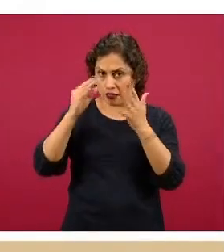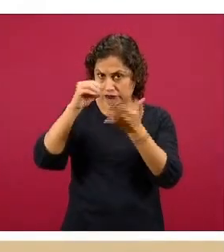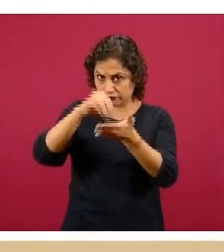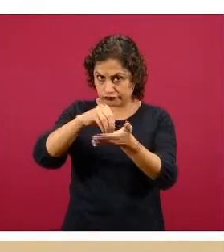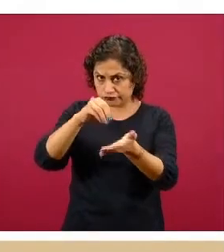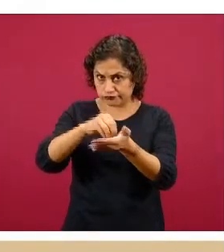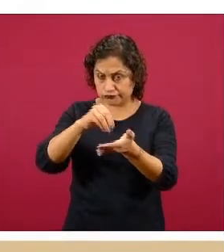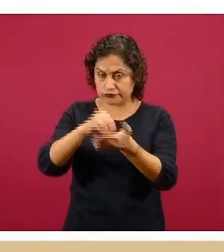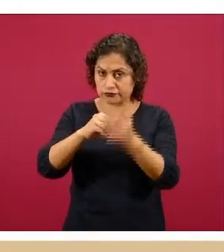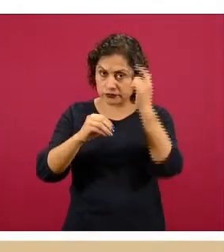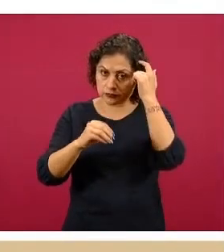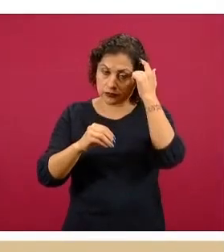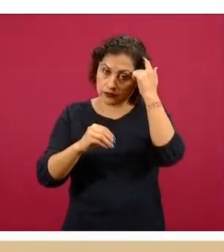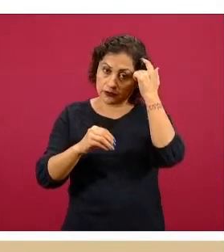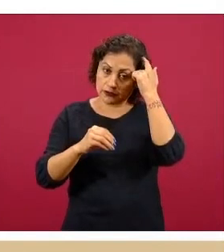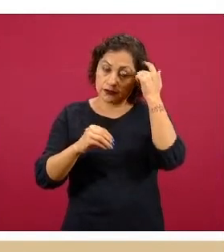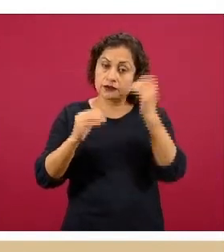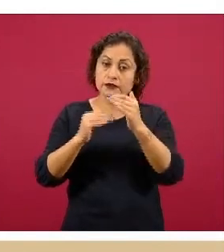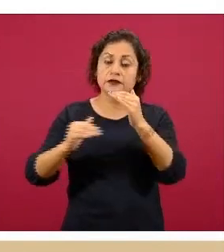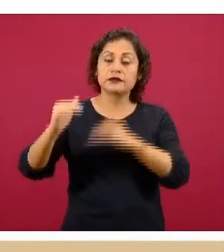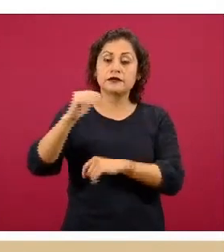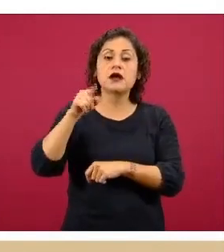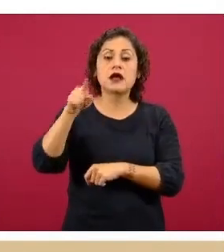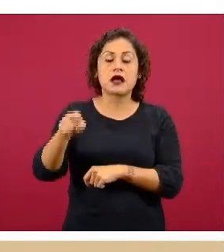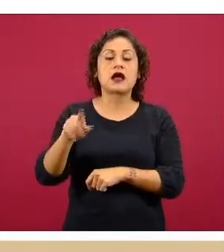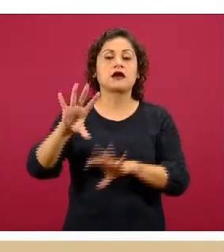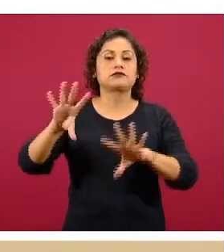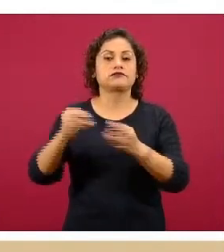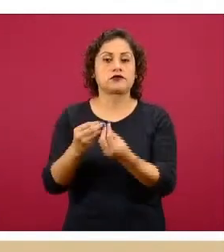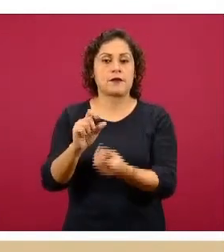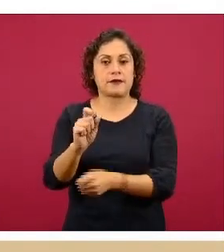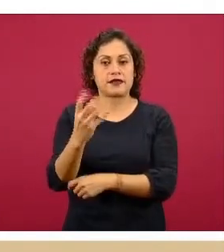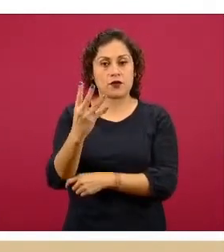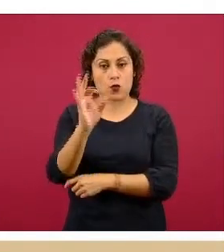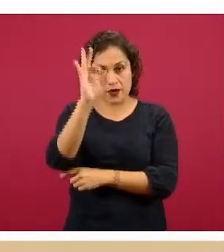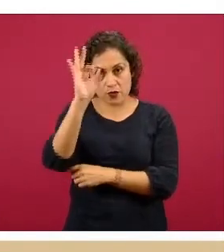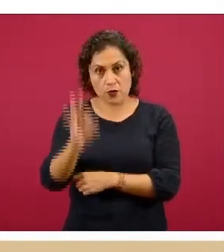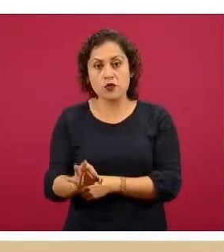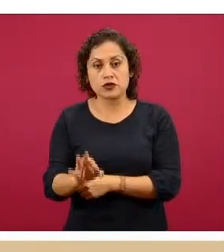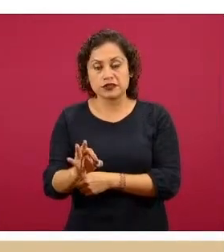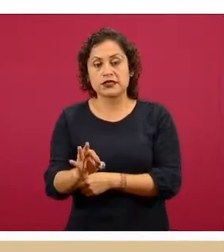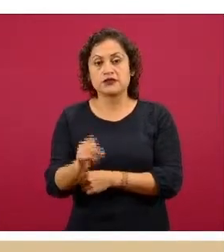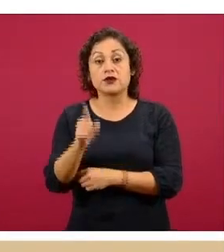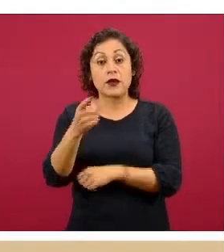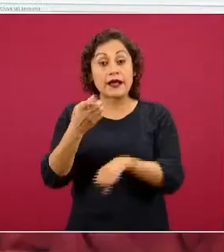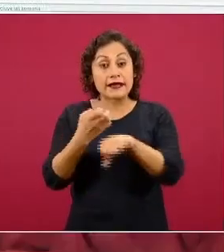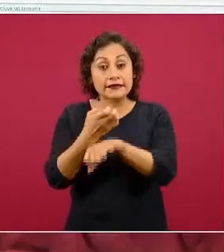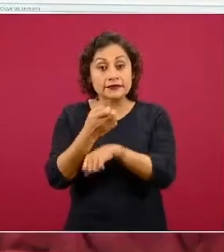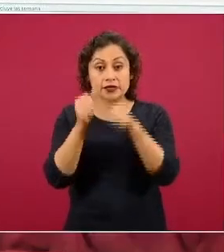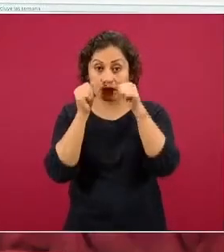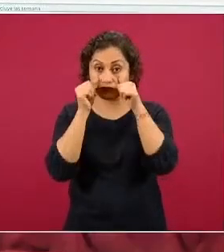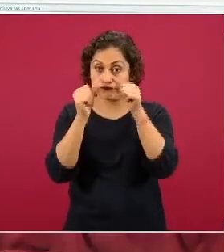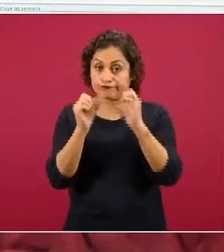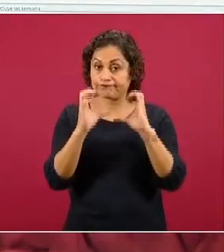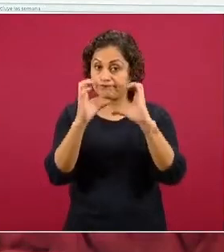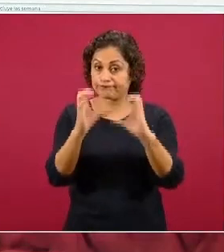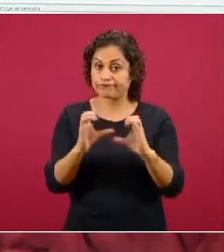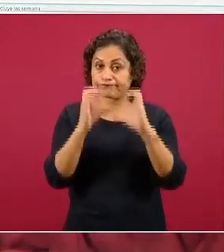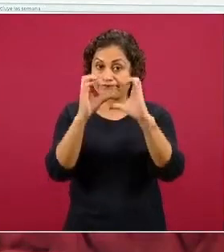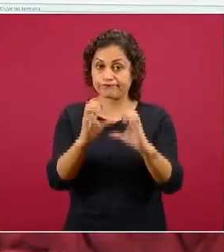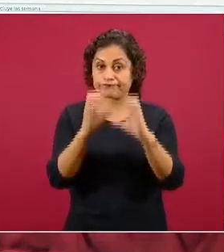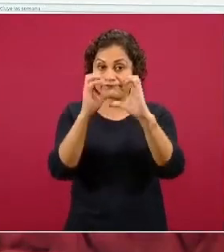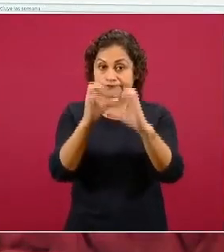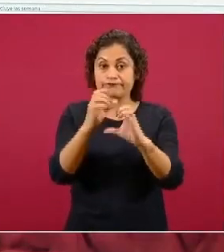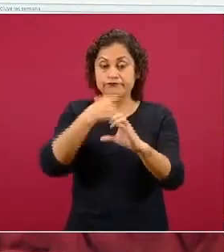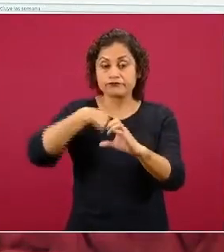exceso acumulado del 24%, y son de esos estados que tenemos que ir viendo detenidamente o con